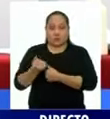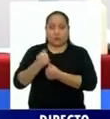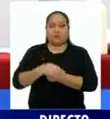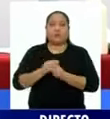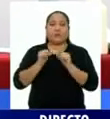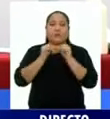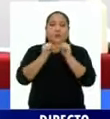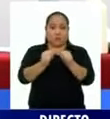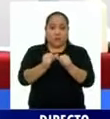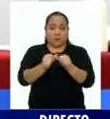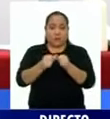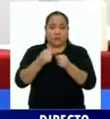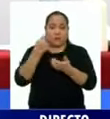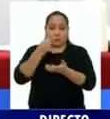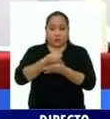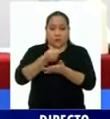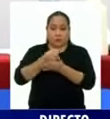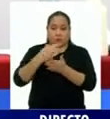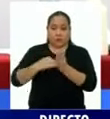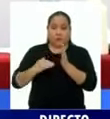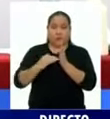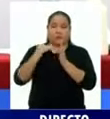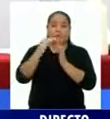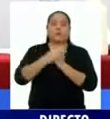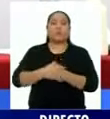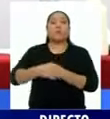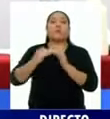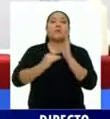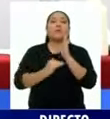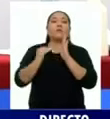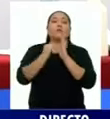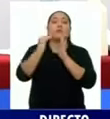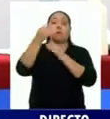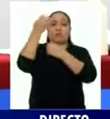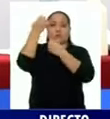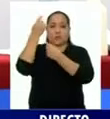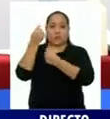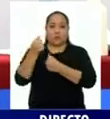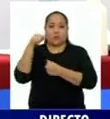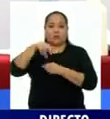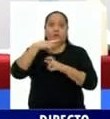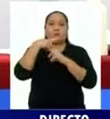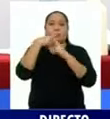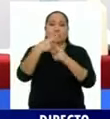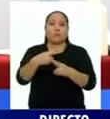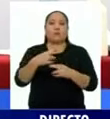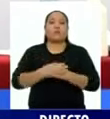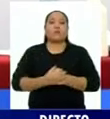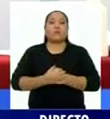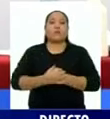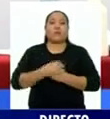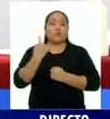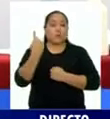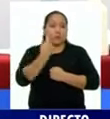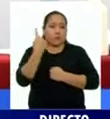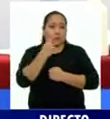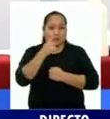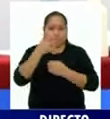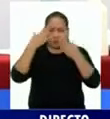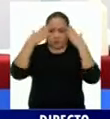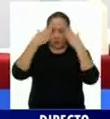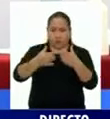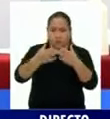fiscal, entre otras cosas. Y el crecimiento económico es un resultado que no solo compete al